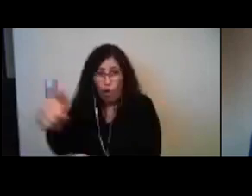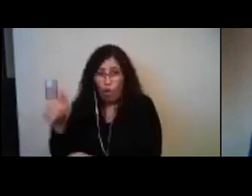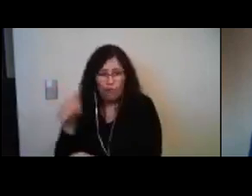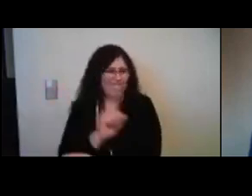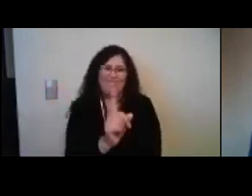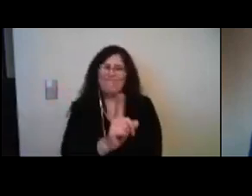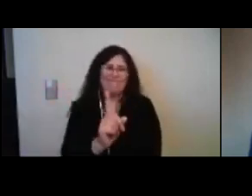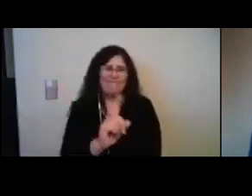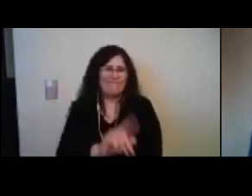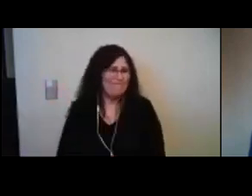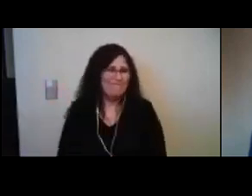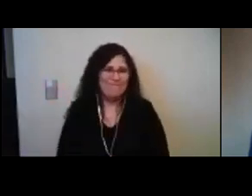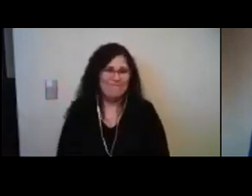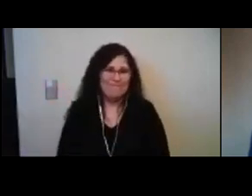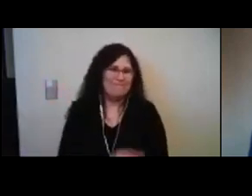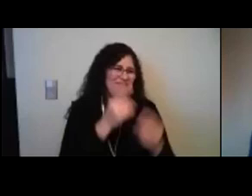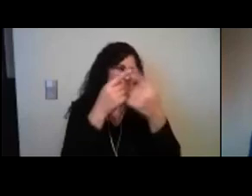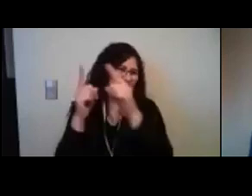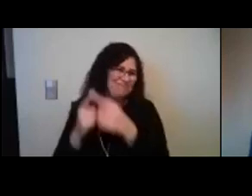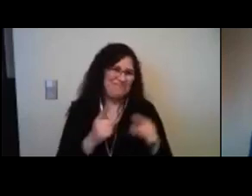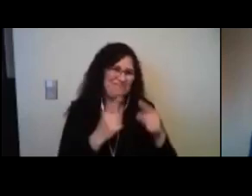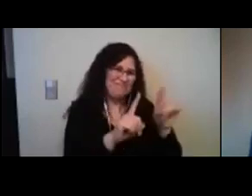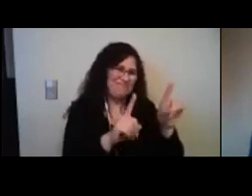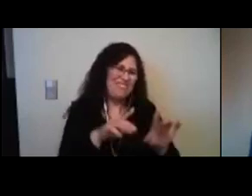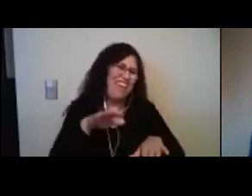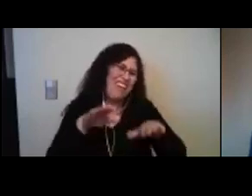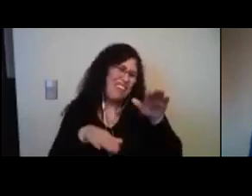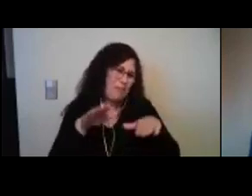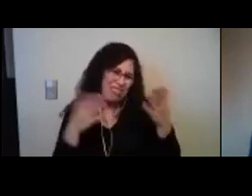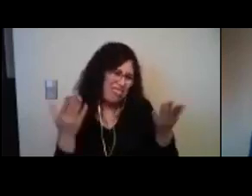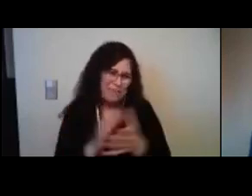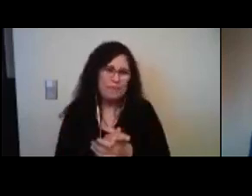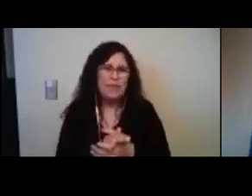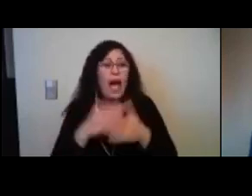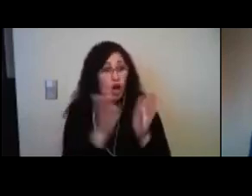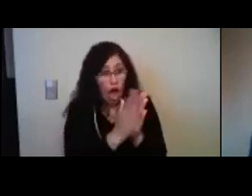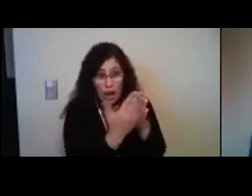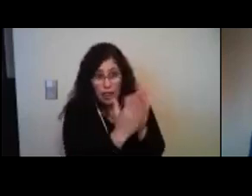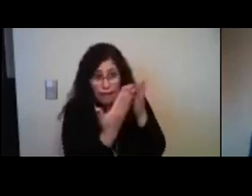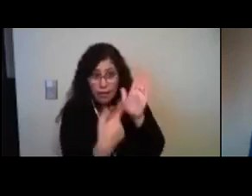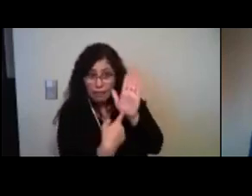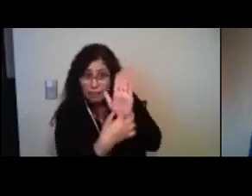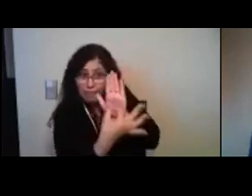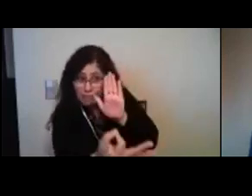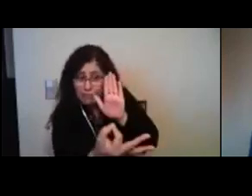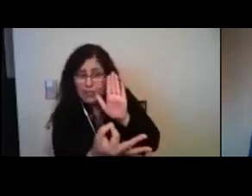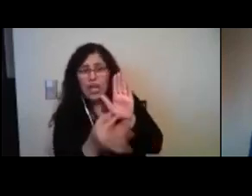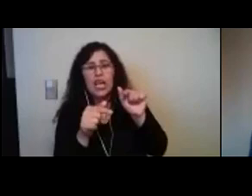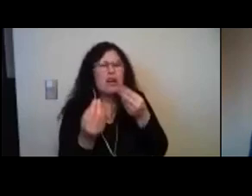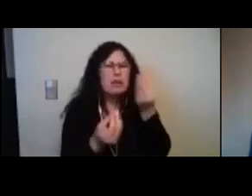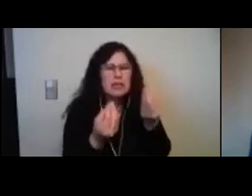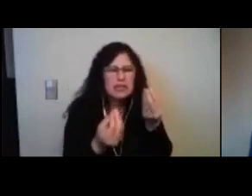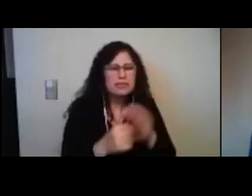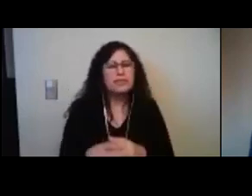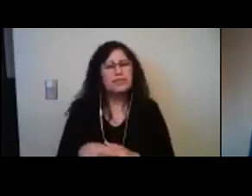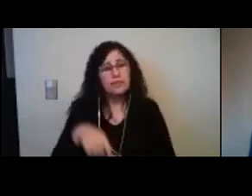¿ya? ¿De acuerdo? Pero en general lo que dice en la literatura actualmente es que las personas con la enfermedad